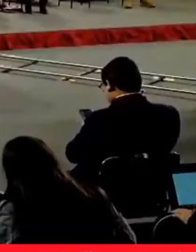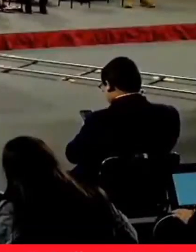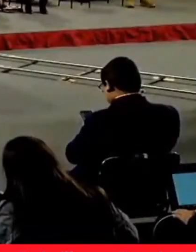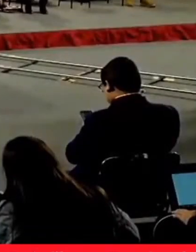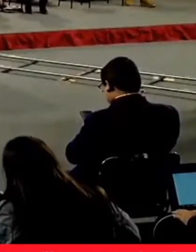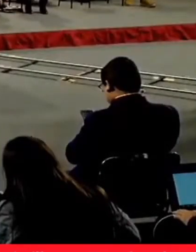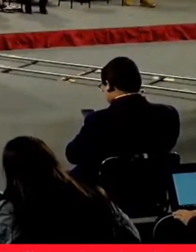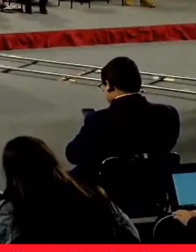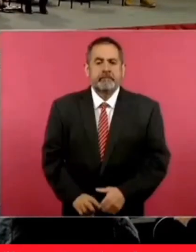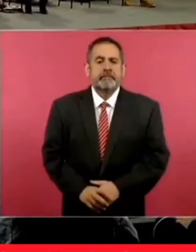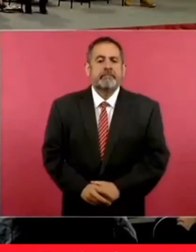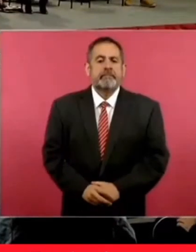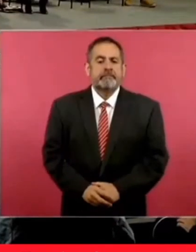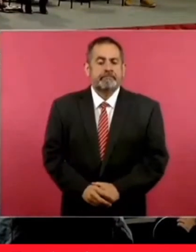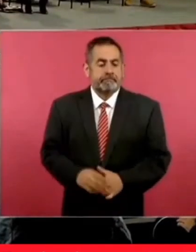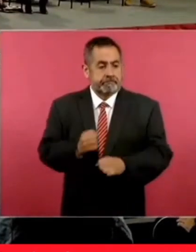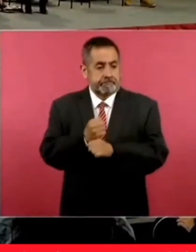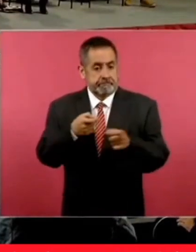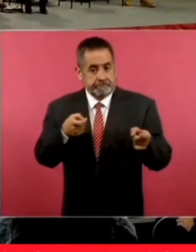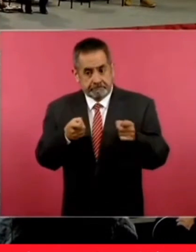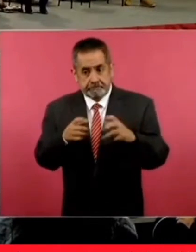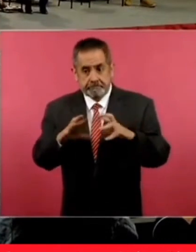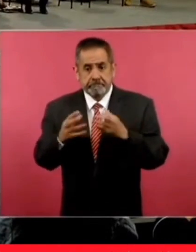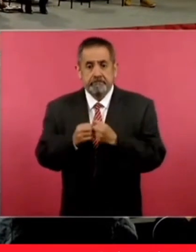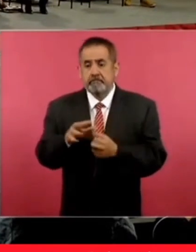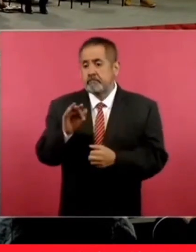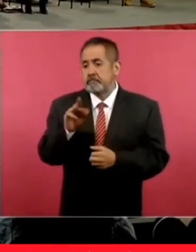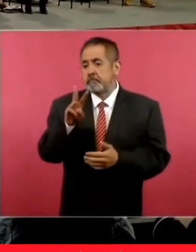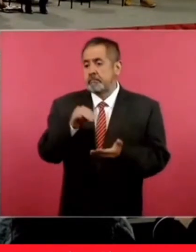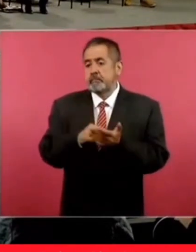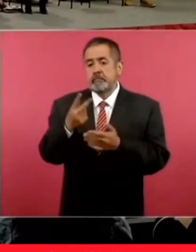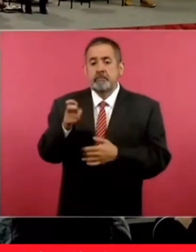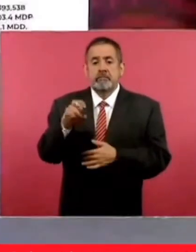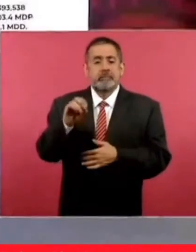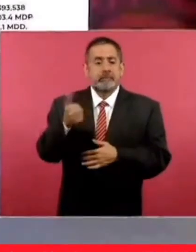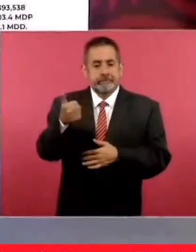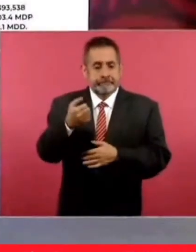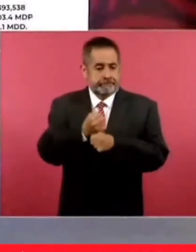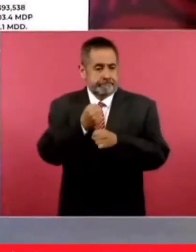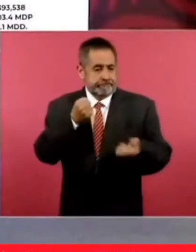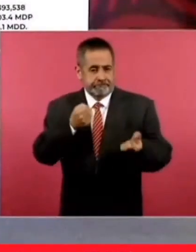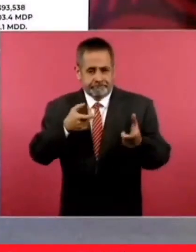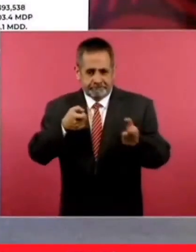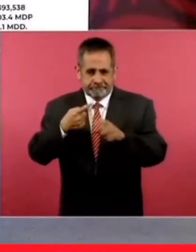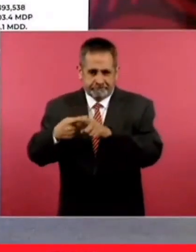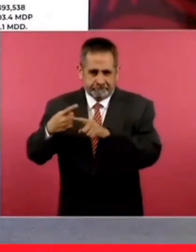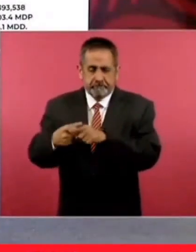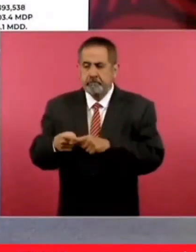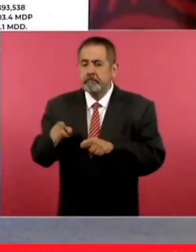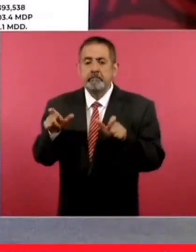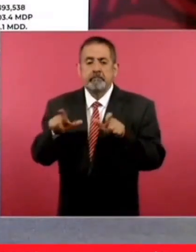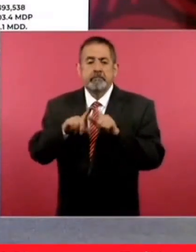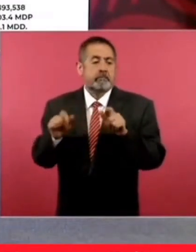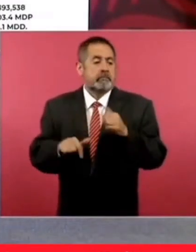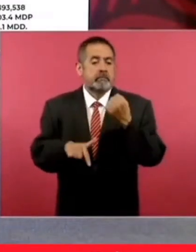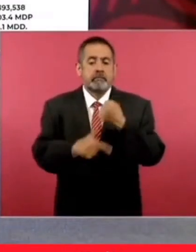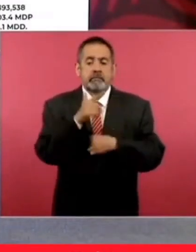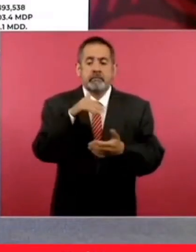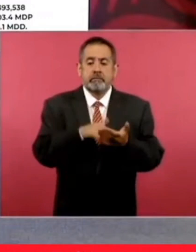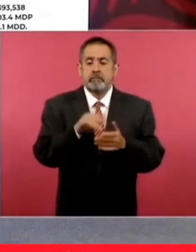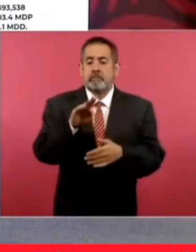en cuanto armas son cuarenta y tres mil doscientas seis armas la guardia ha asegurado